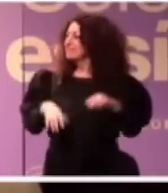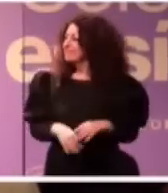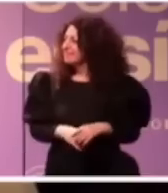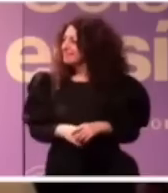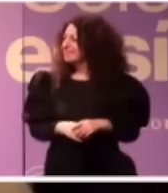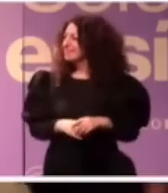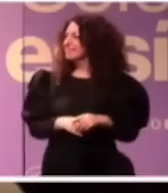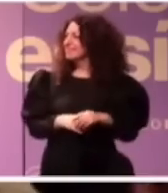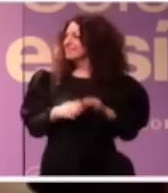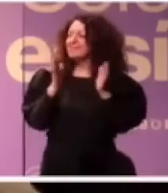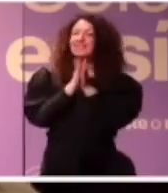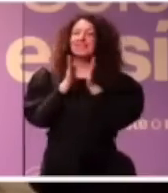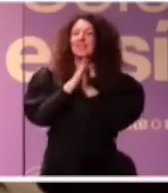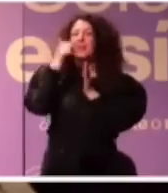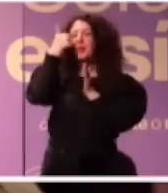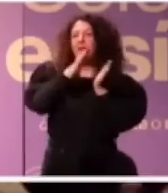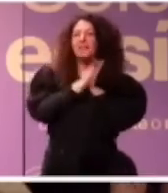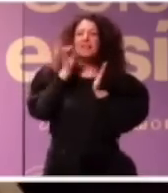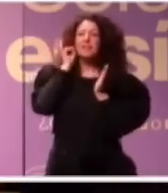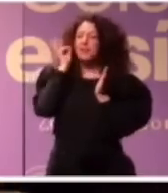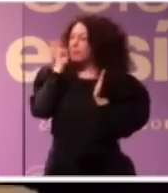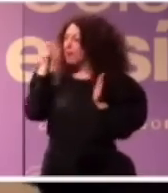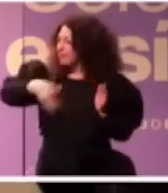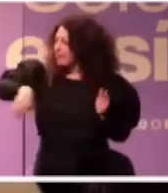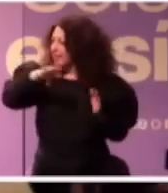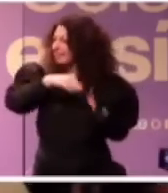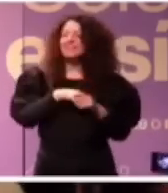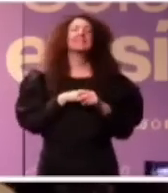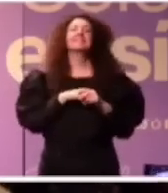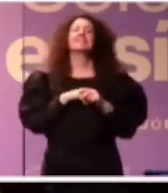compañeras, compañeros, buenos días, sentaros.